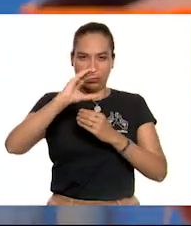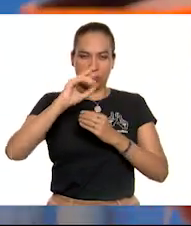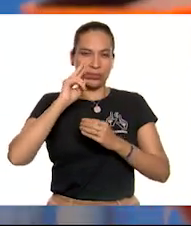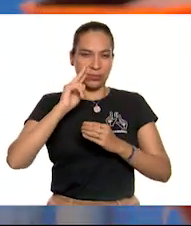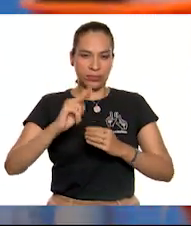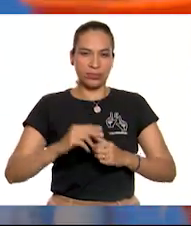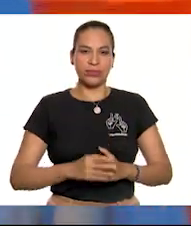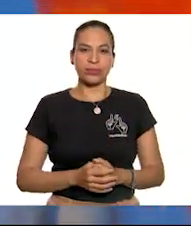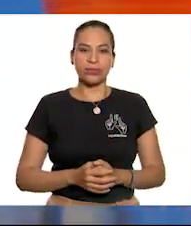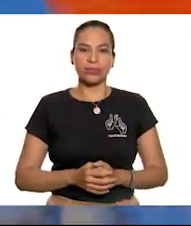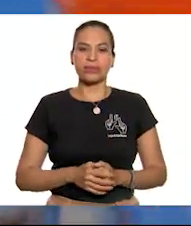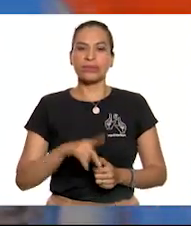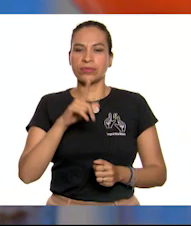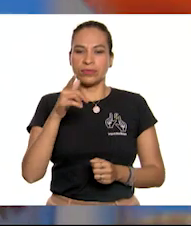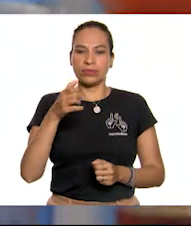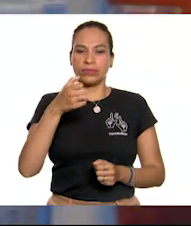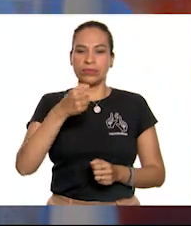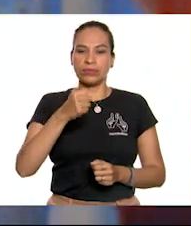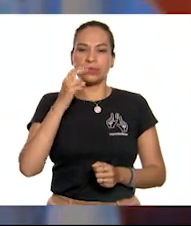Ahí ahora está. Sí, podemos